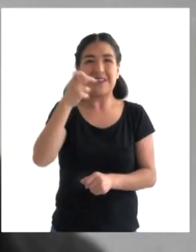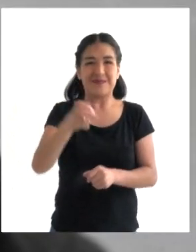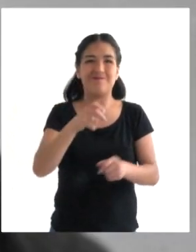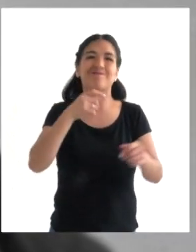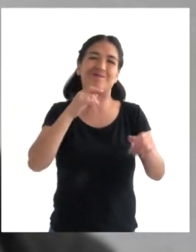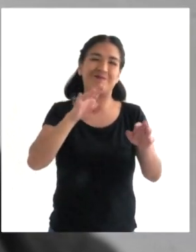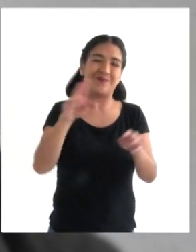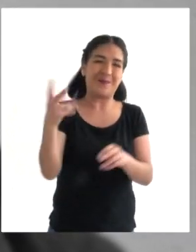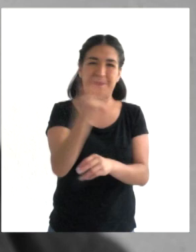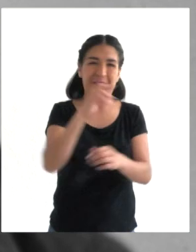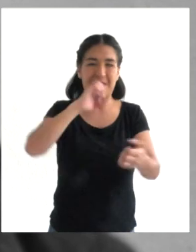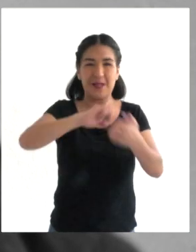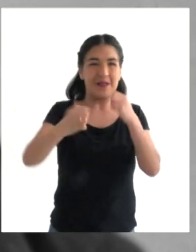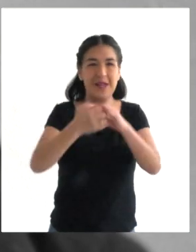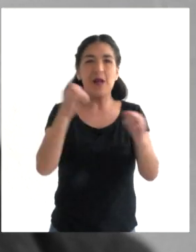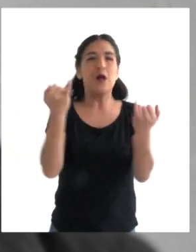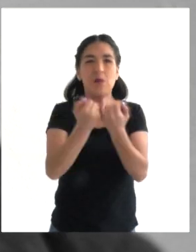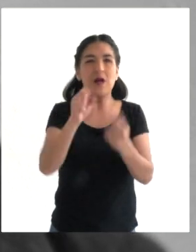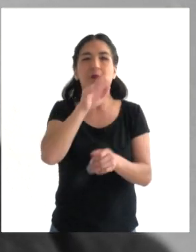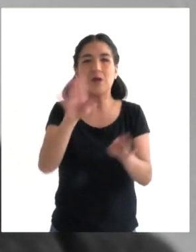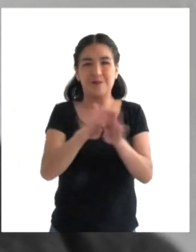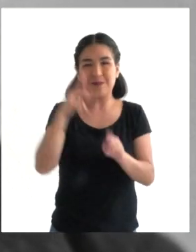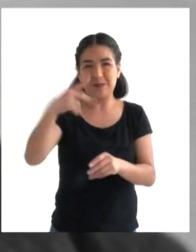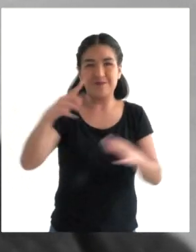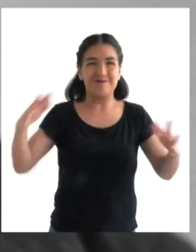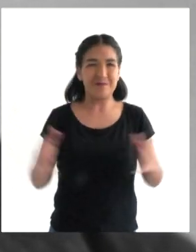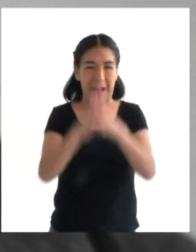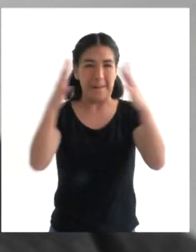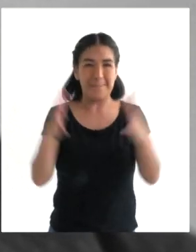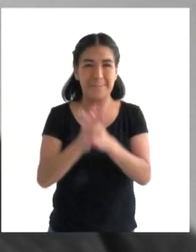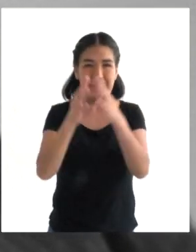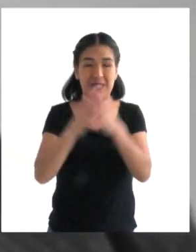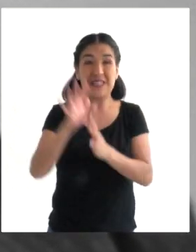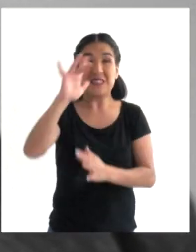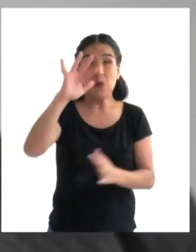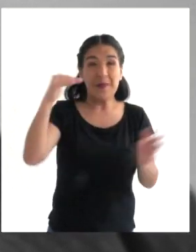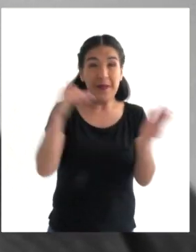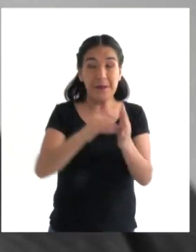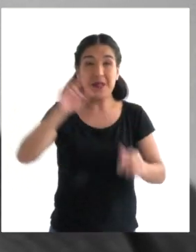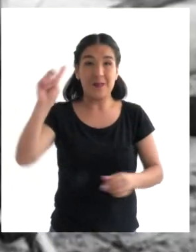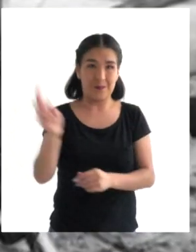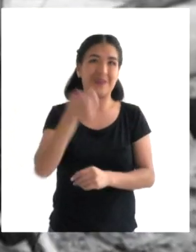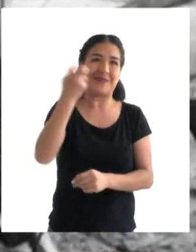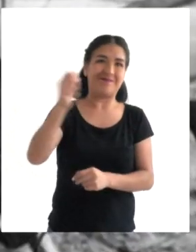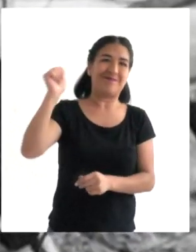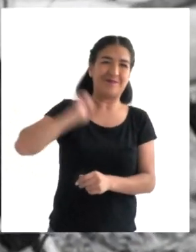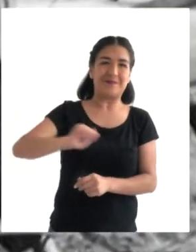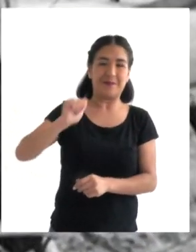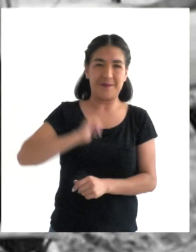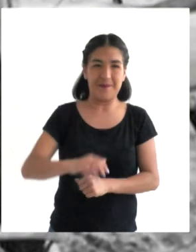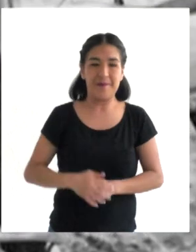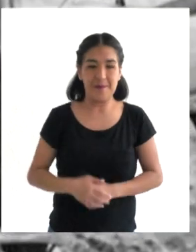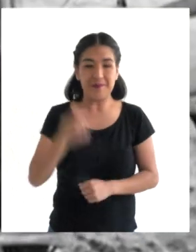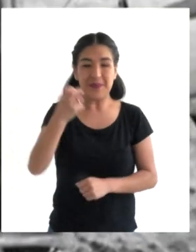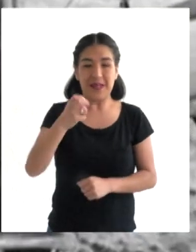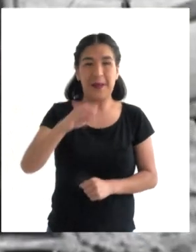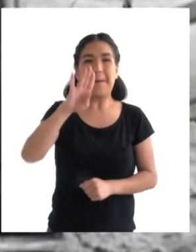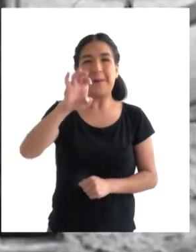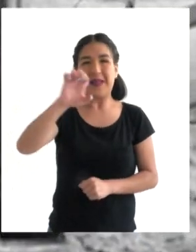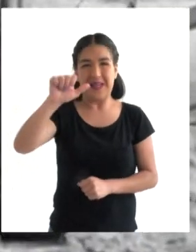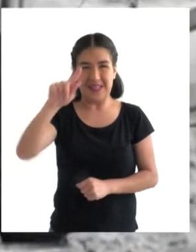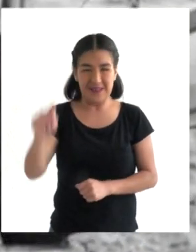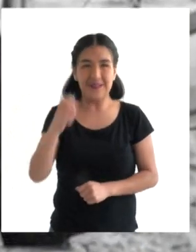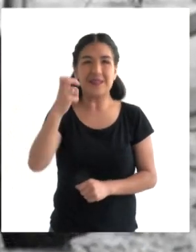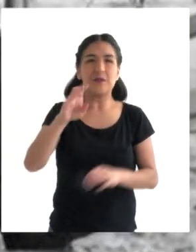rival, contaba con el financiamiento del Departamento de Guerra, $50,000 de la época. Los Wright trabajaban para cumplir